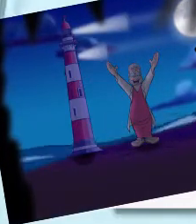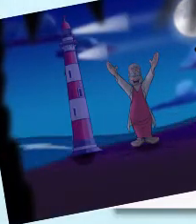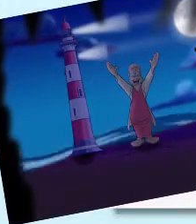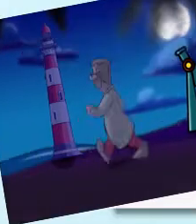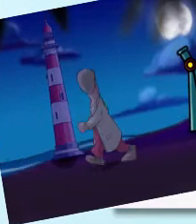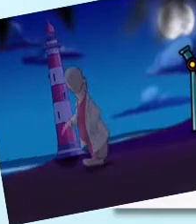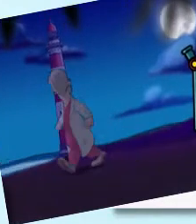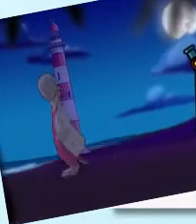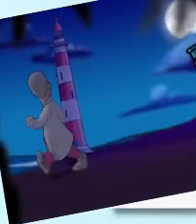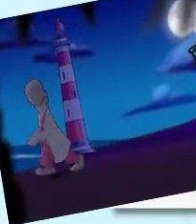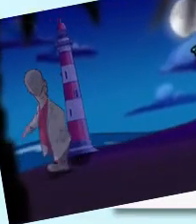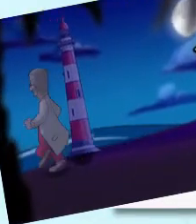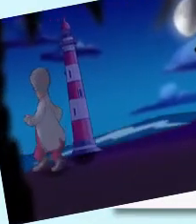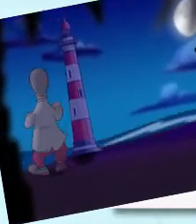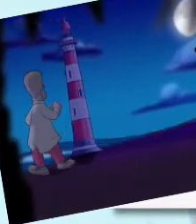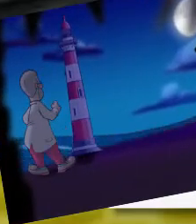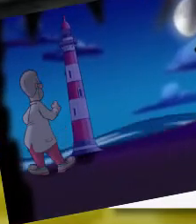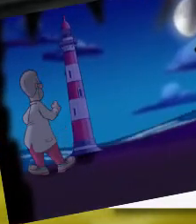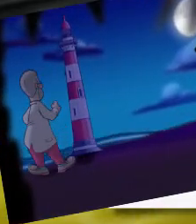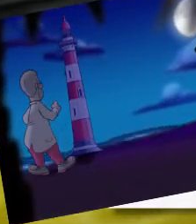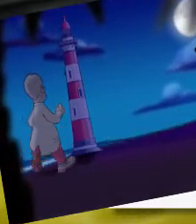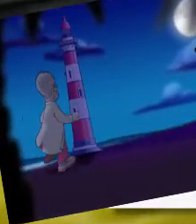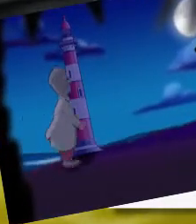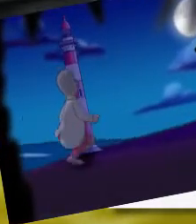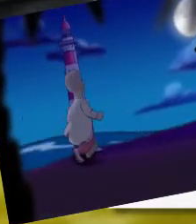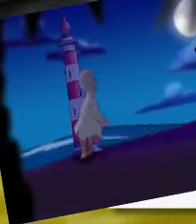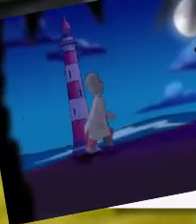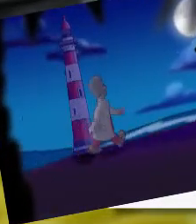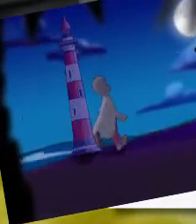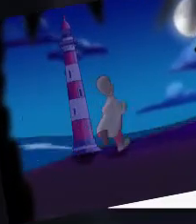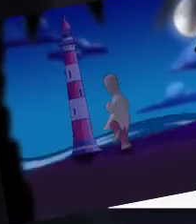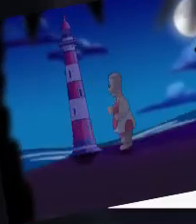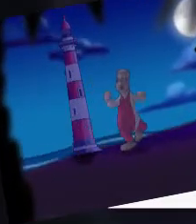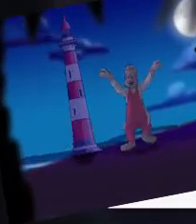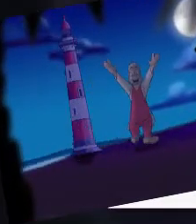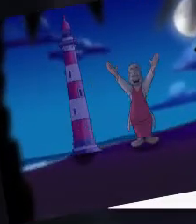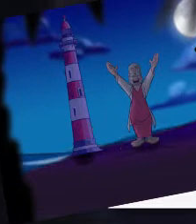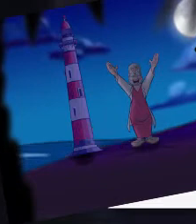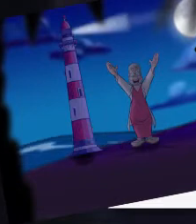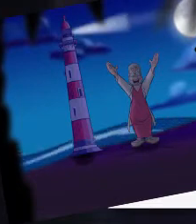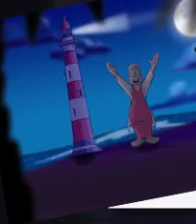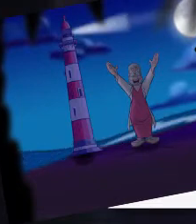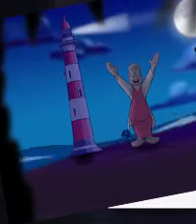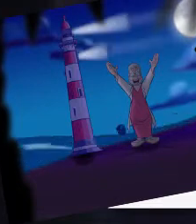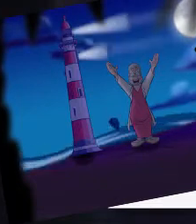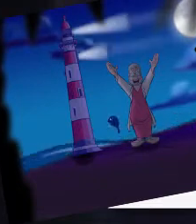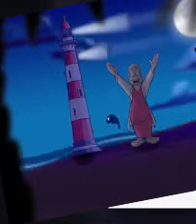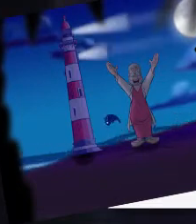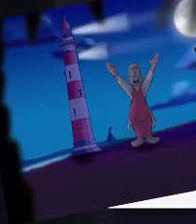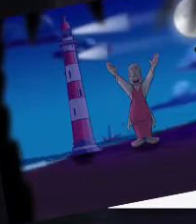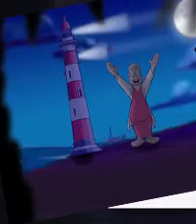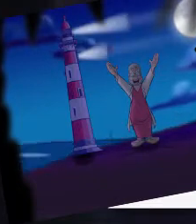al 70%? ¿Será que estamos testeando poco, ministro? El 21 de abril, Ginés González